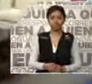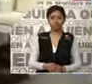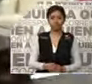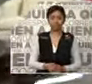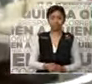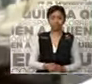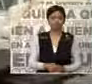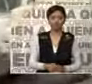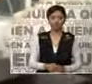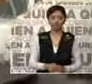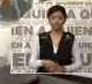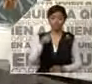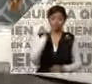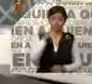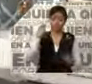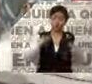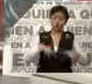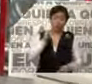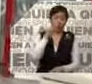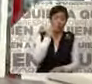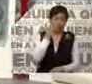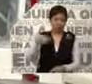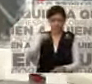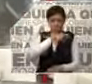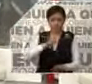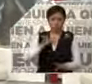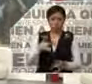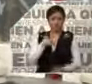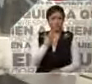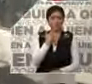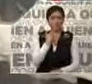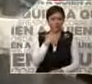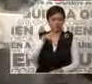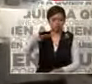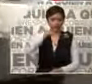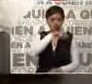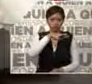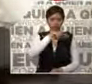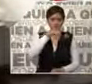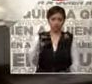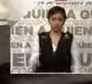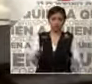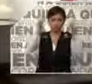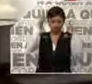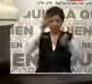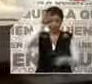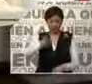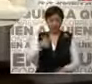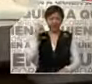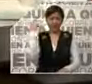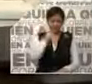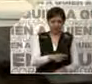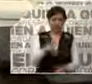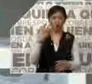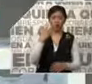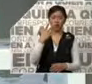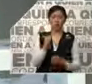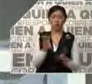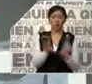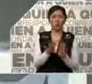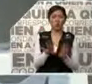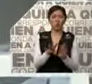Bueno, pues ahí está la inconformidad de todos estos habitantes de este inmueble. Realmente es muy complejo.